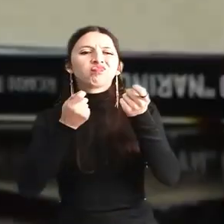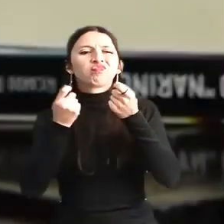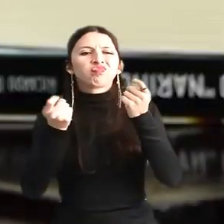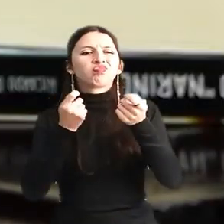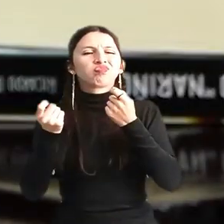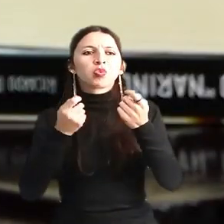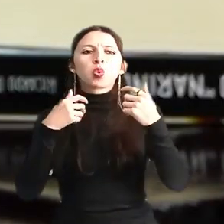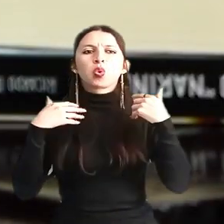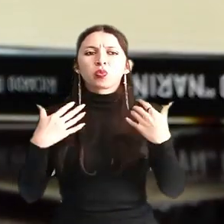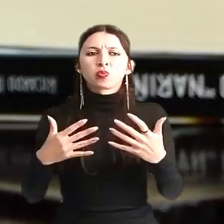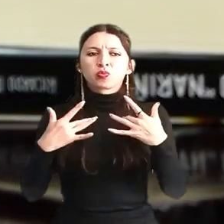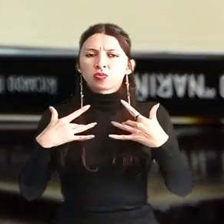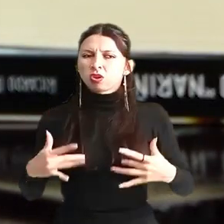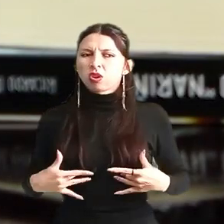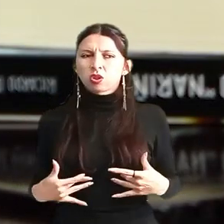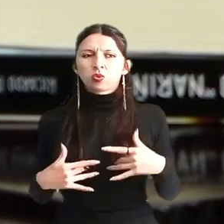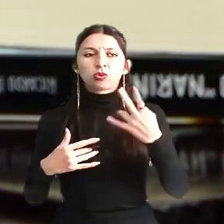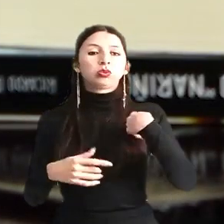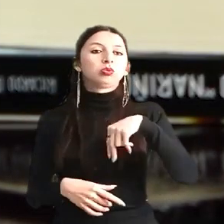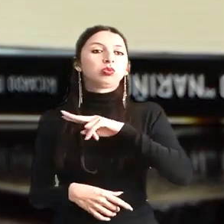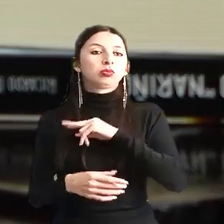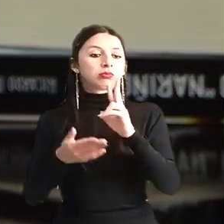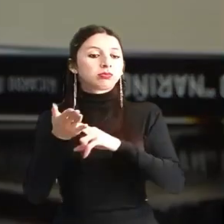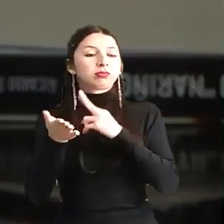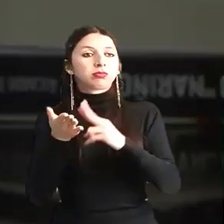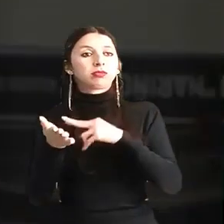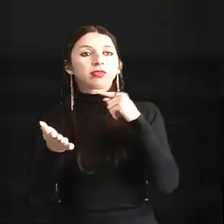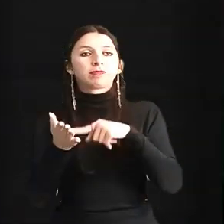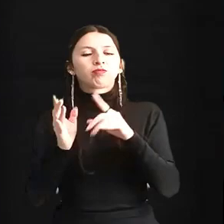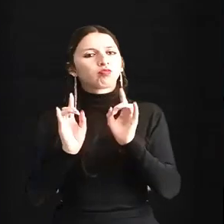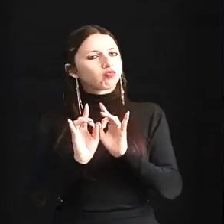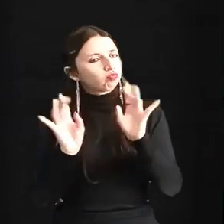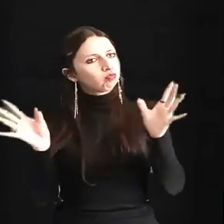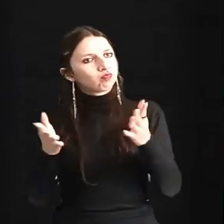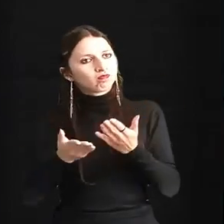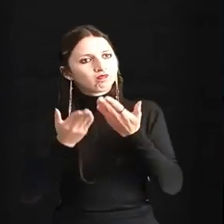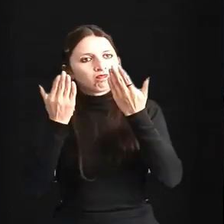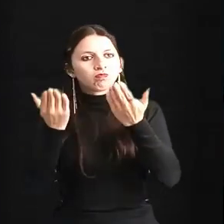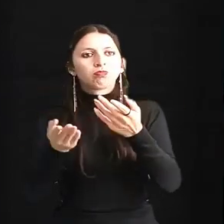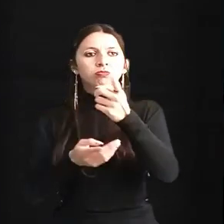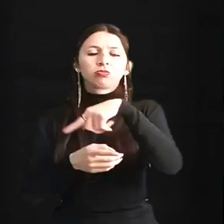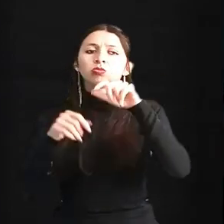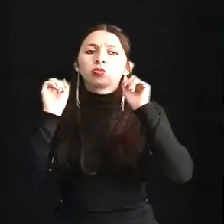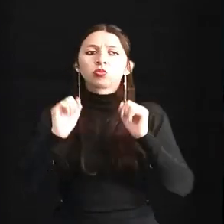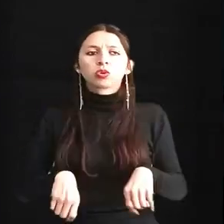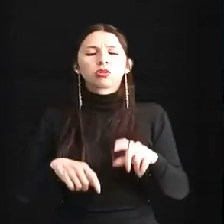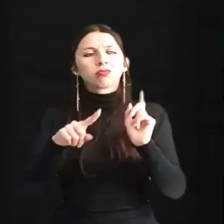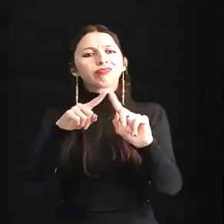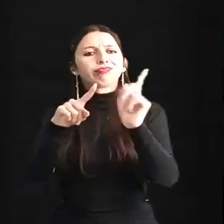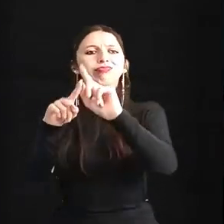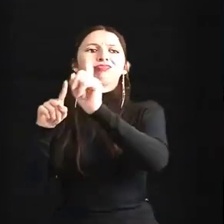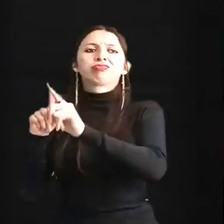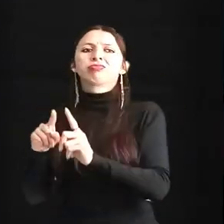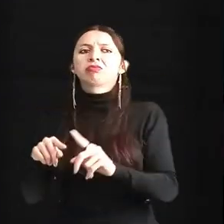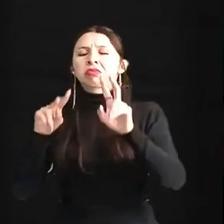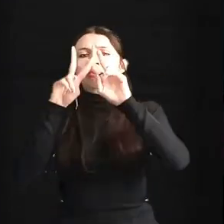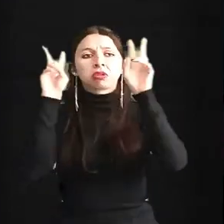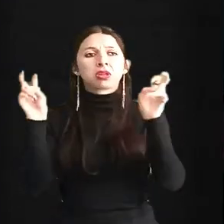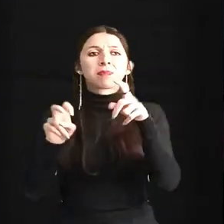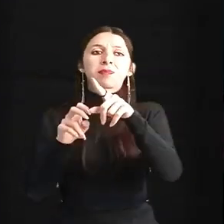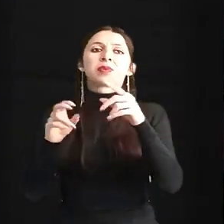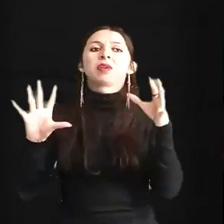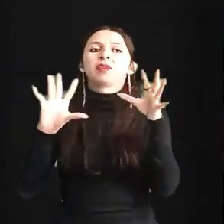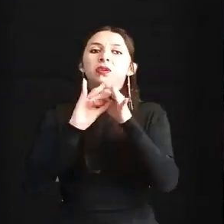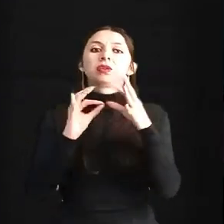de manejo de diferentes problemáticas de salud y nuestra revista siempre da esa posibilidad de enmarcarnos